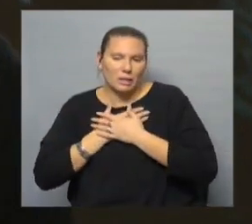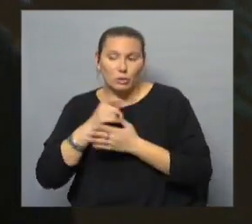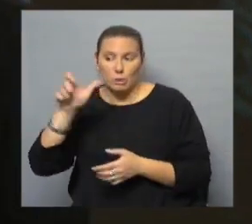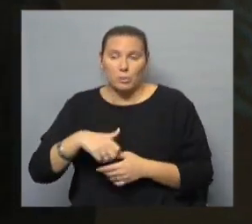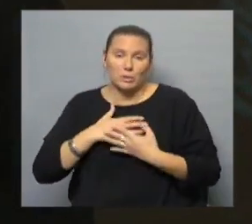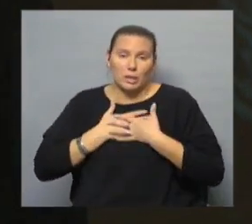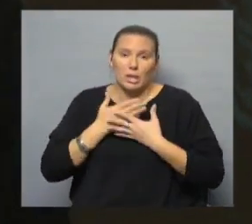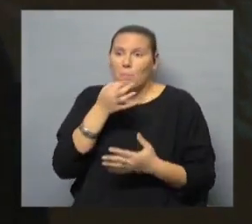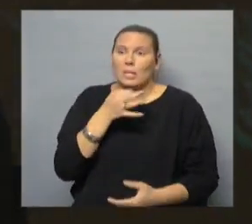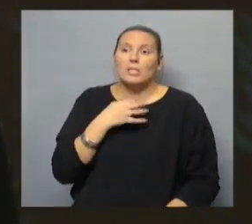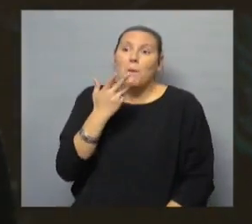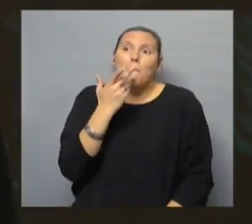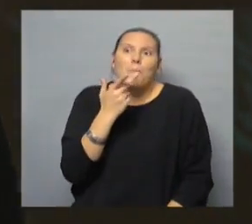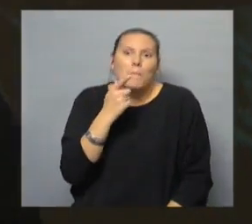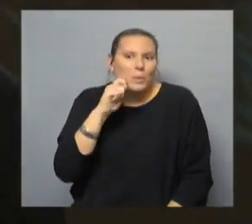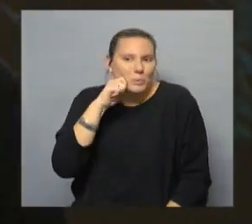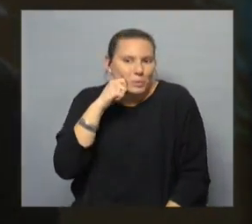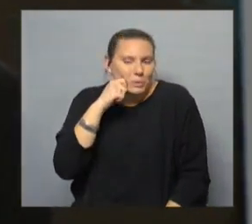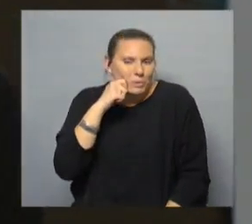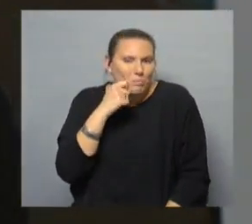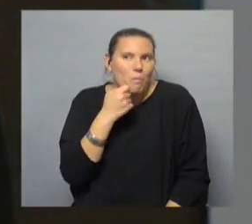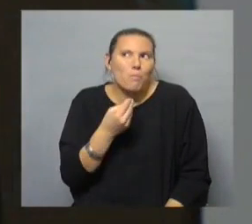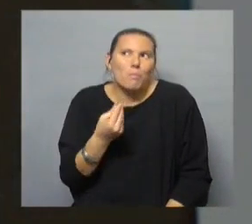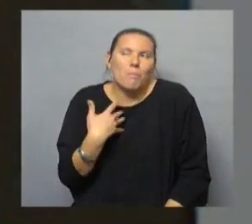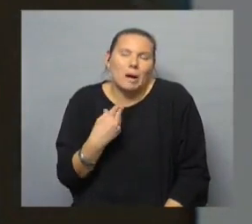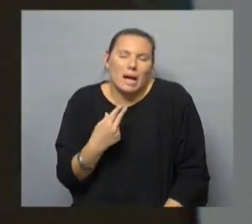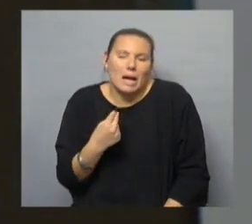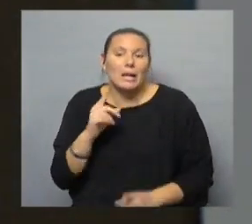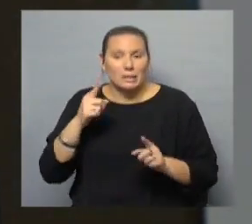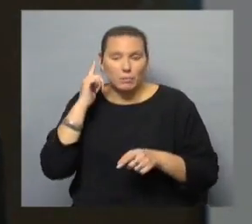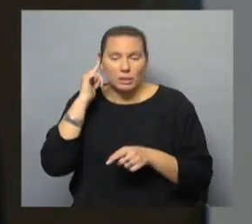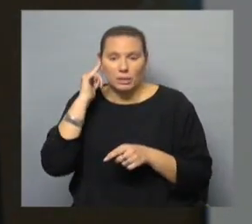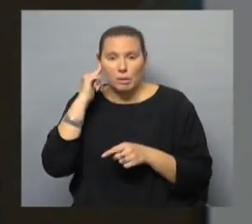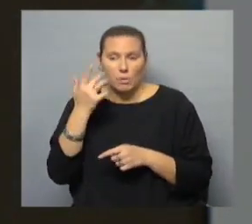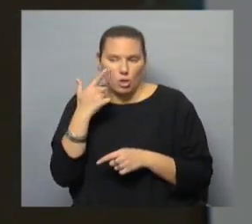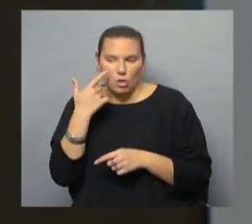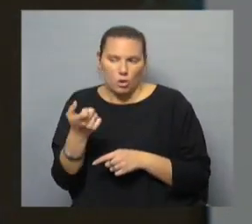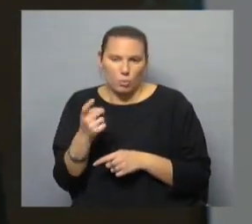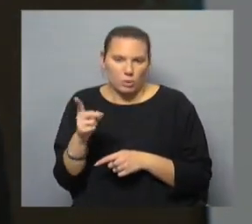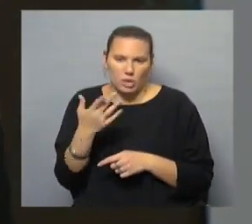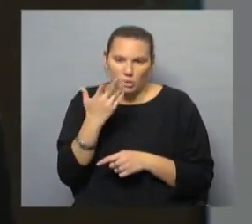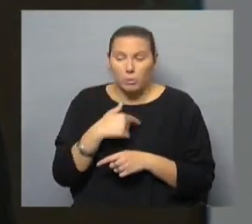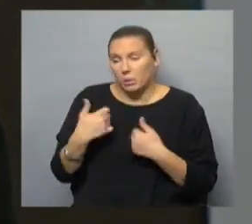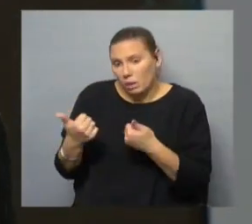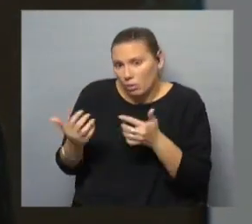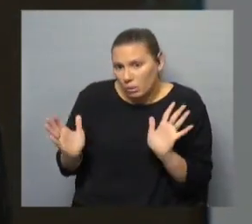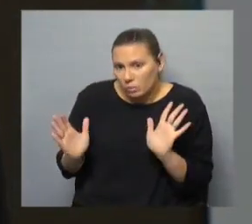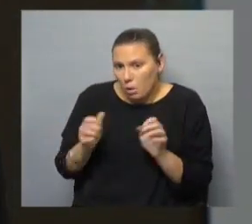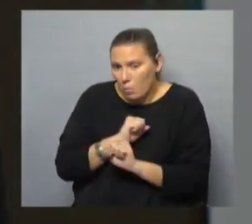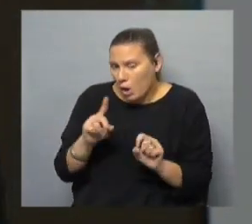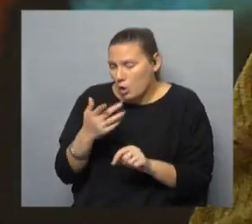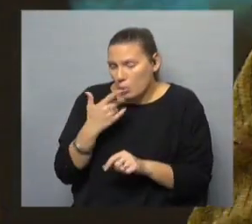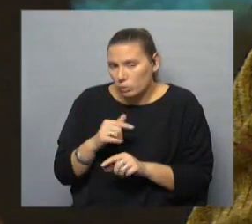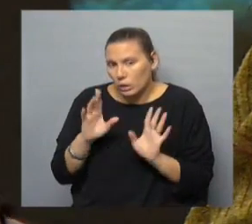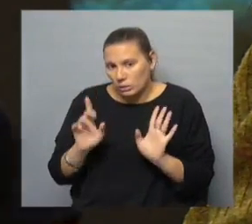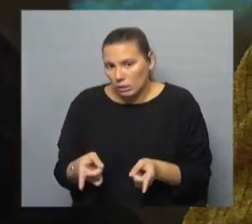me dice me gustó mucho la película, me llega. Y también me llevo a dar cuenta cuando no les gusta y está todo bien. Claro. Sí, está todo bien. Pues decir, eso